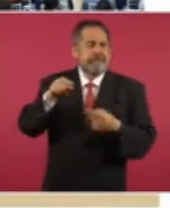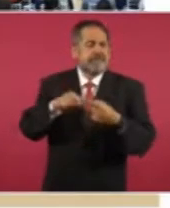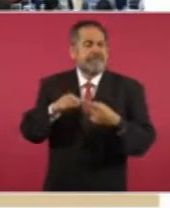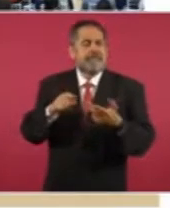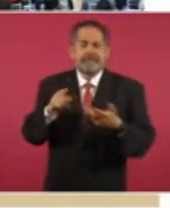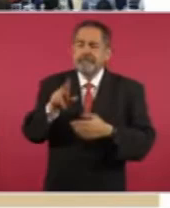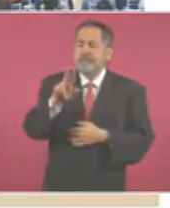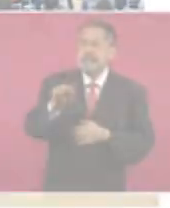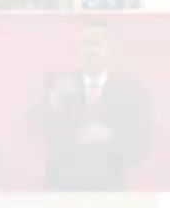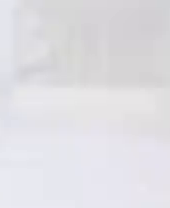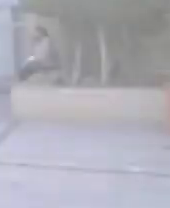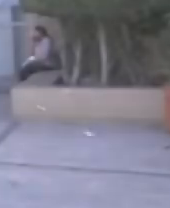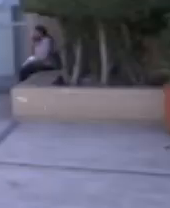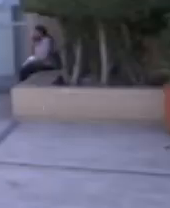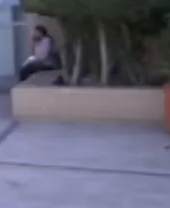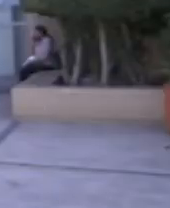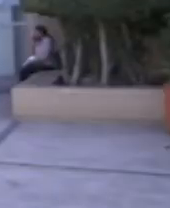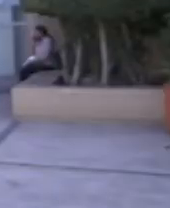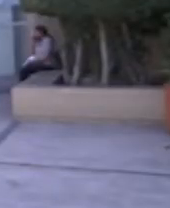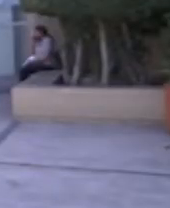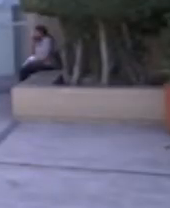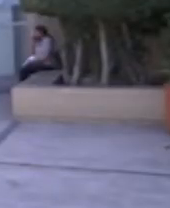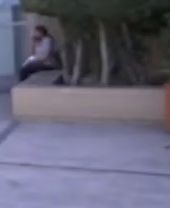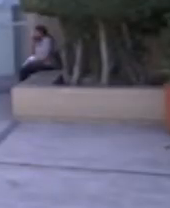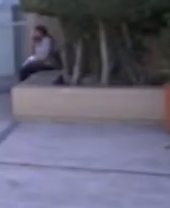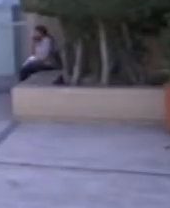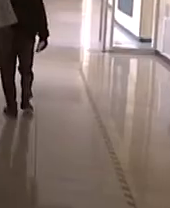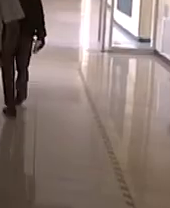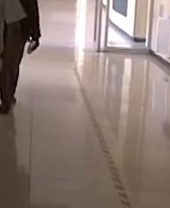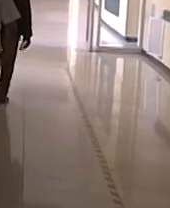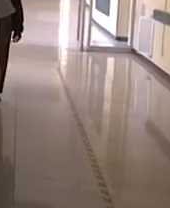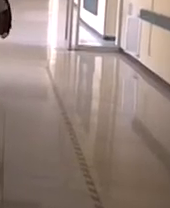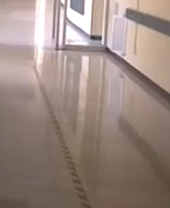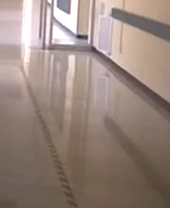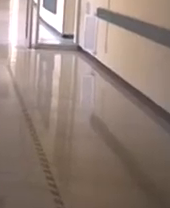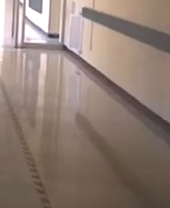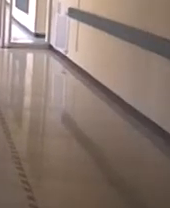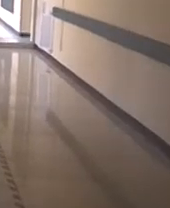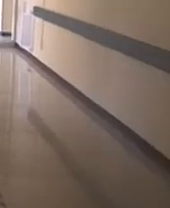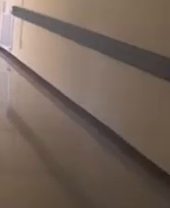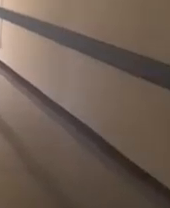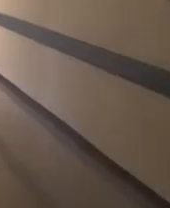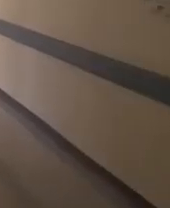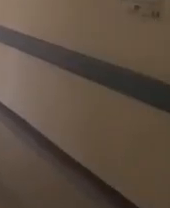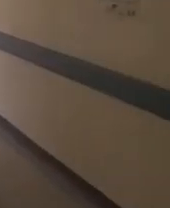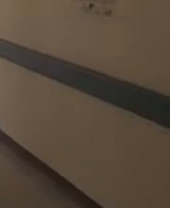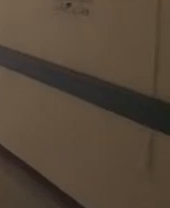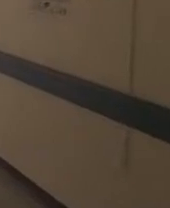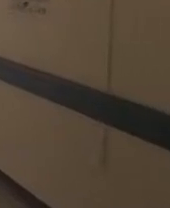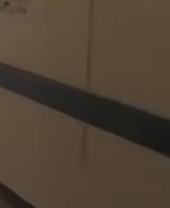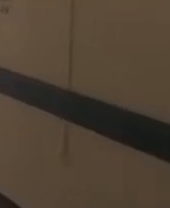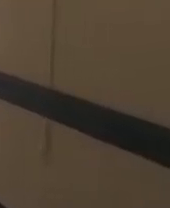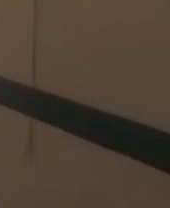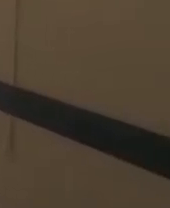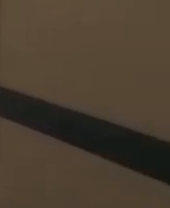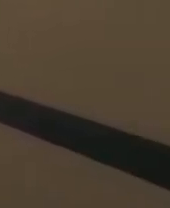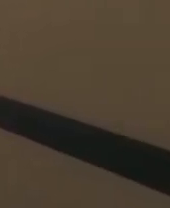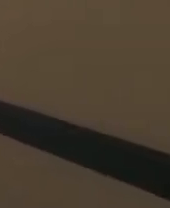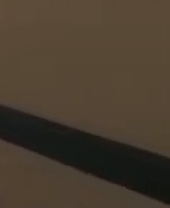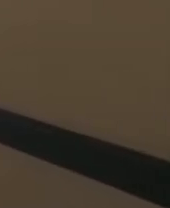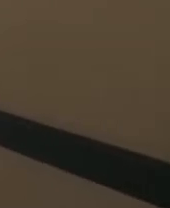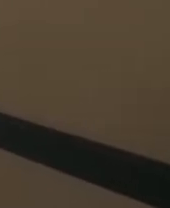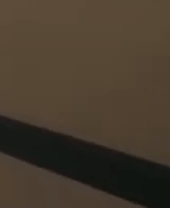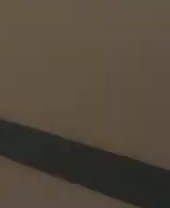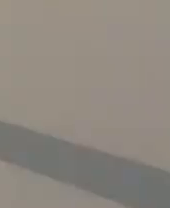87% Asimismo soy Robledo detalló el abastecimiento de medicamentos y la adquisición de equipo médico que